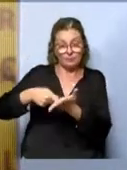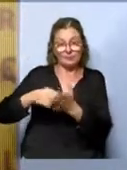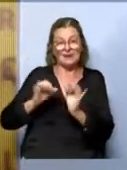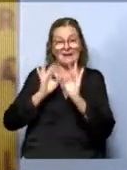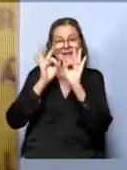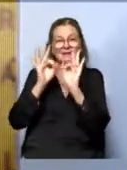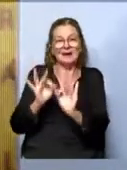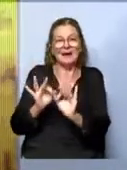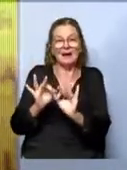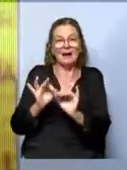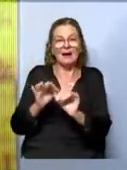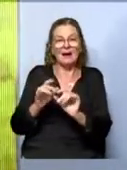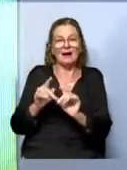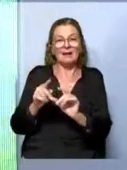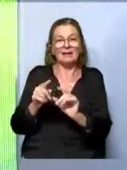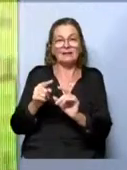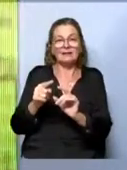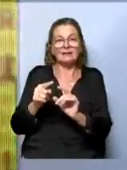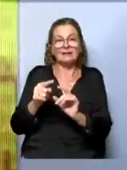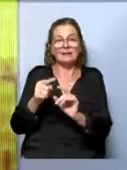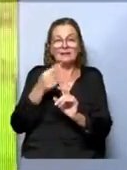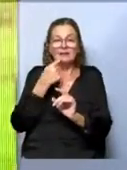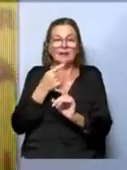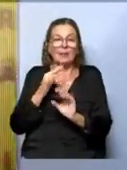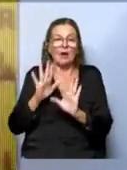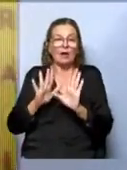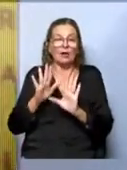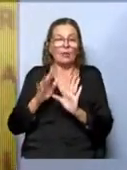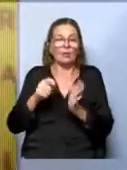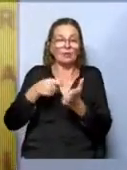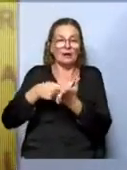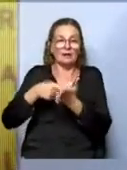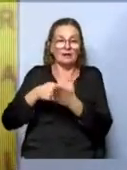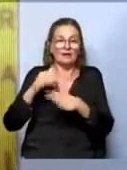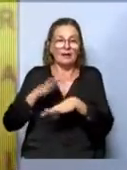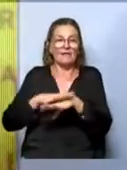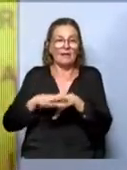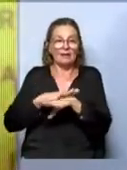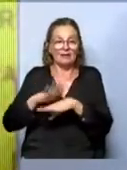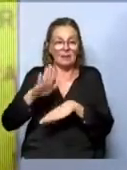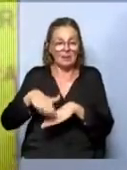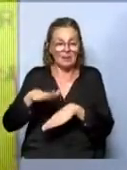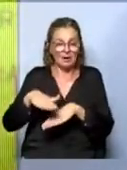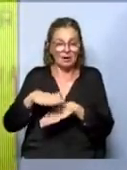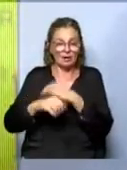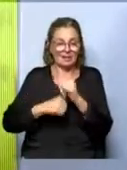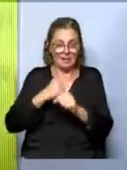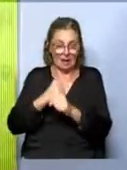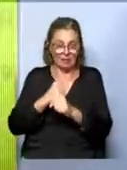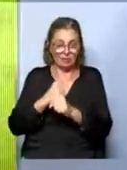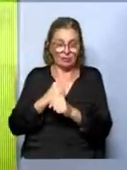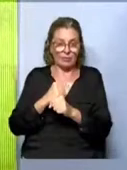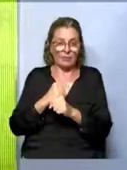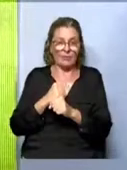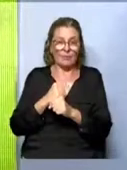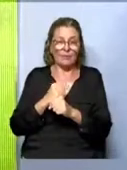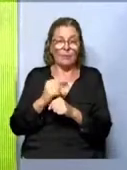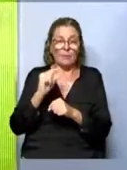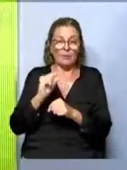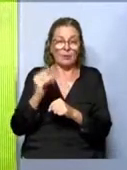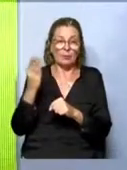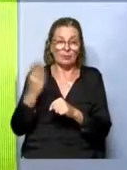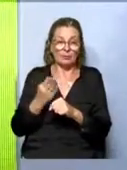tipo de, digamos, de un esquema más parecido a una renta básica universal, pero para menores, faltaría cubrir un pequeño porcentaje de población